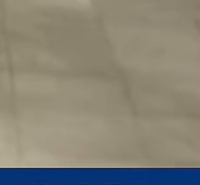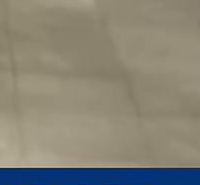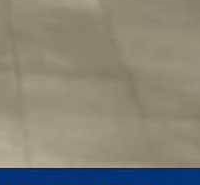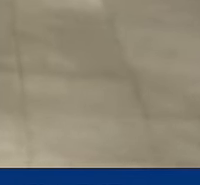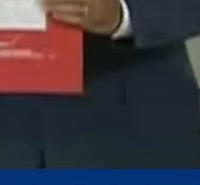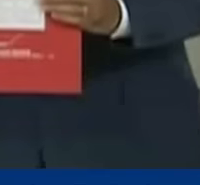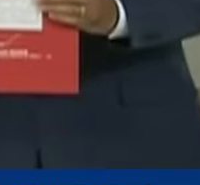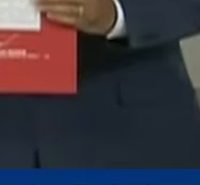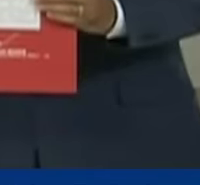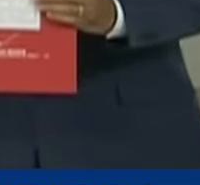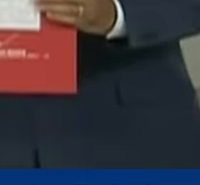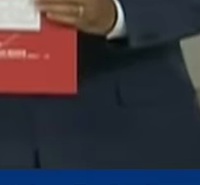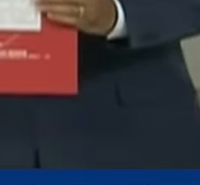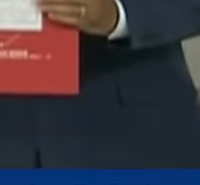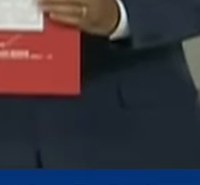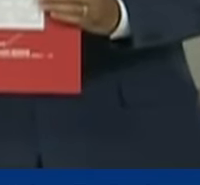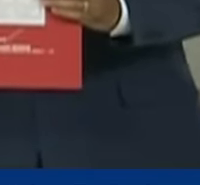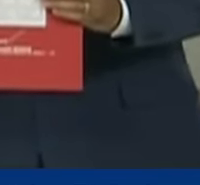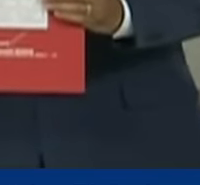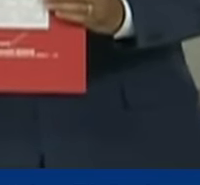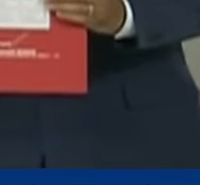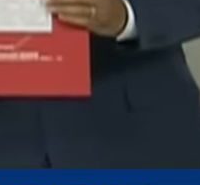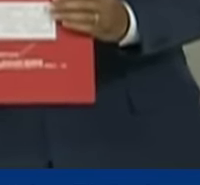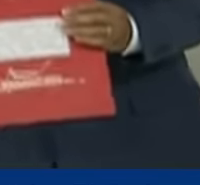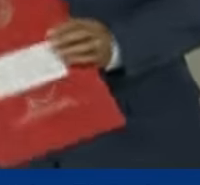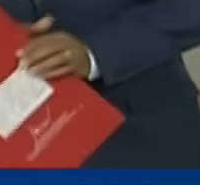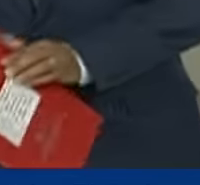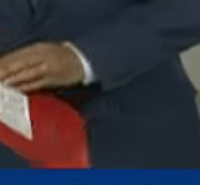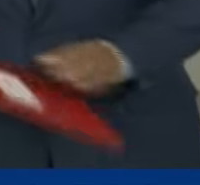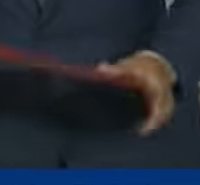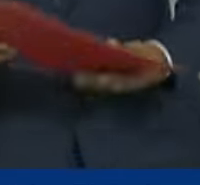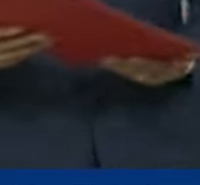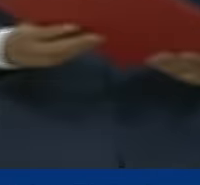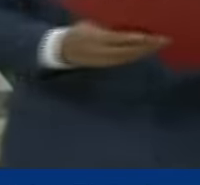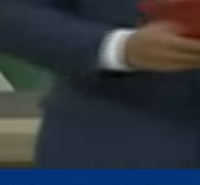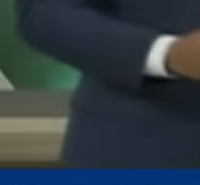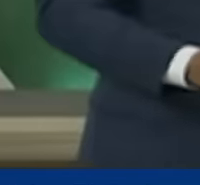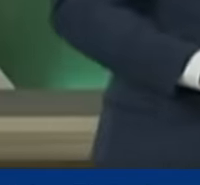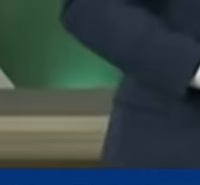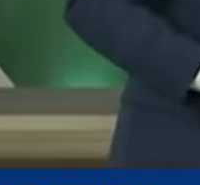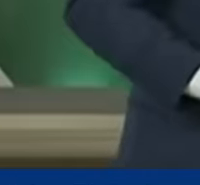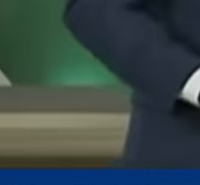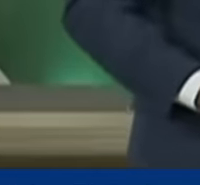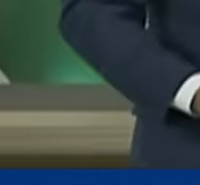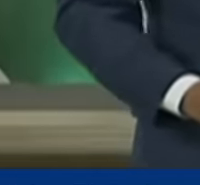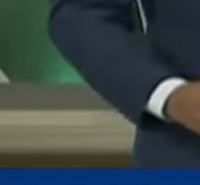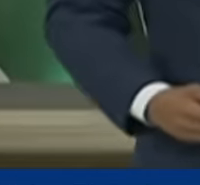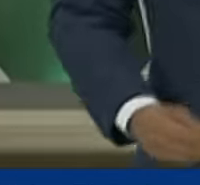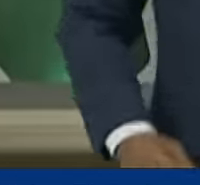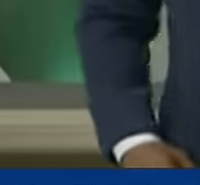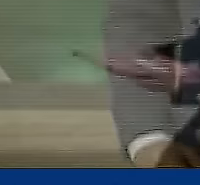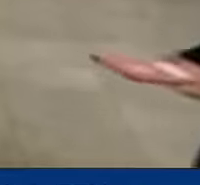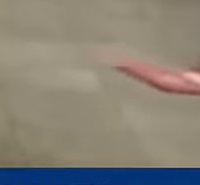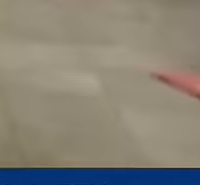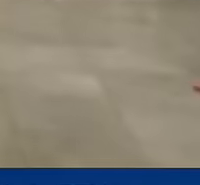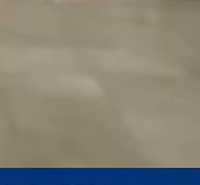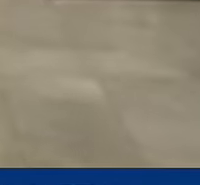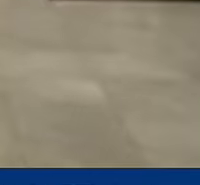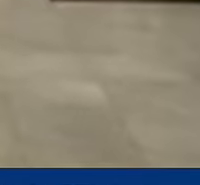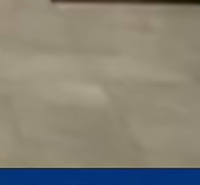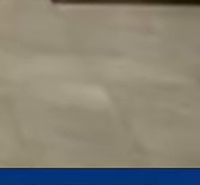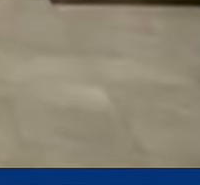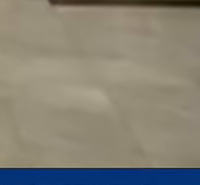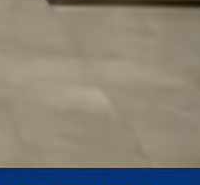primer acuerdo el ministro de Petróleo de nuestro país y el señor Arthur Isi por la República